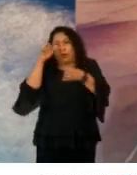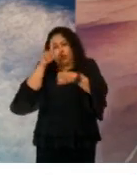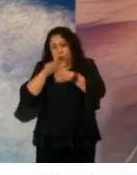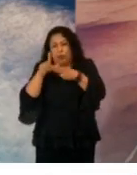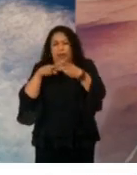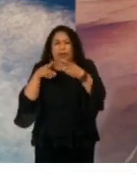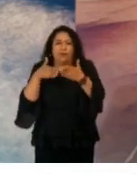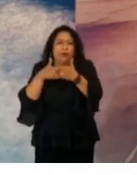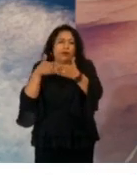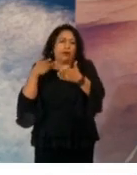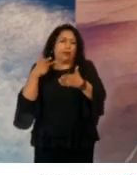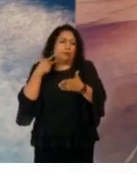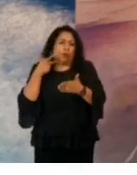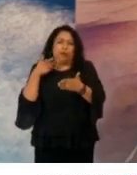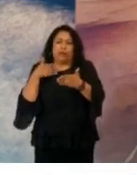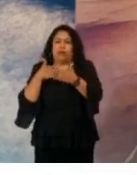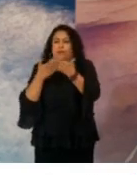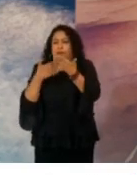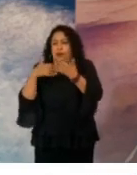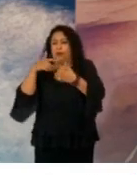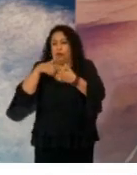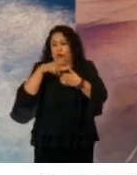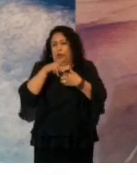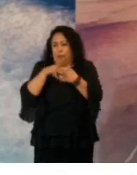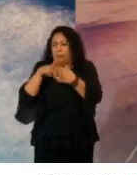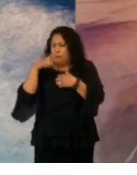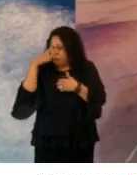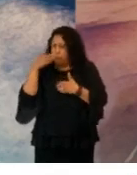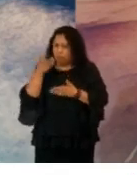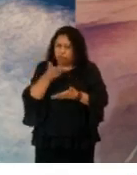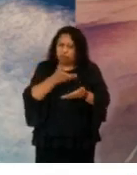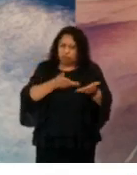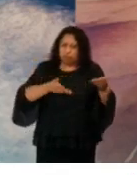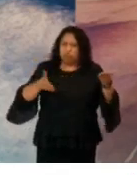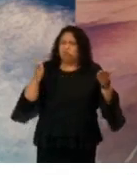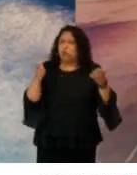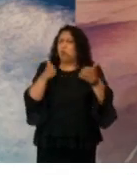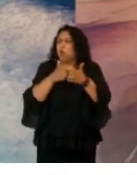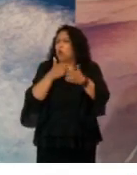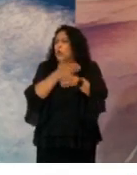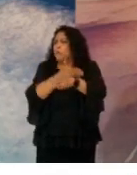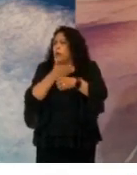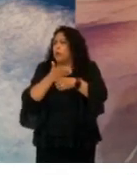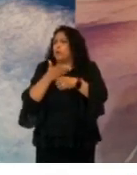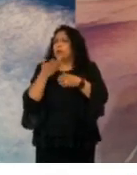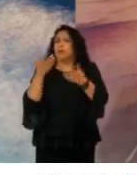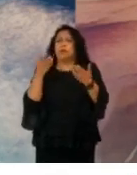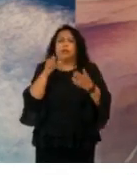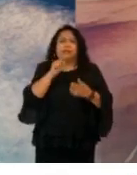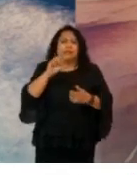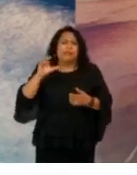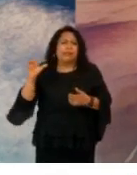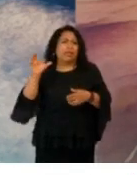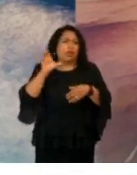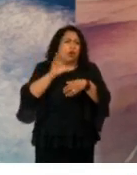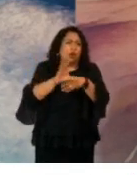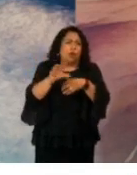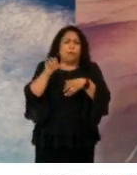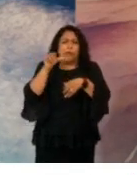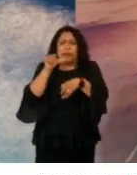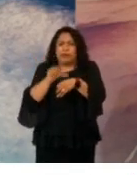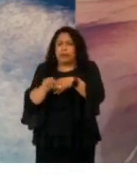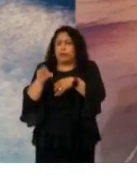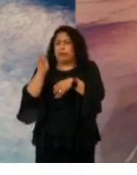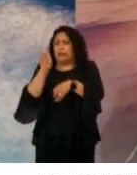barreras políticas, las barreras sociales de nuestros países, para poder colaborar, por ejemplo, con compañeras o compañeros de sociedad civil de Colombia, de Argentina,